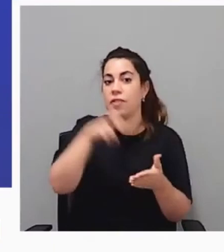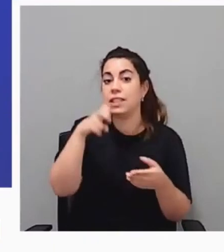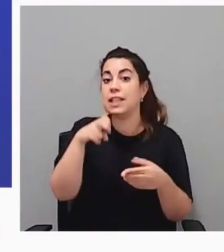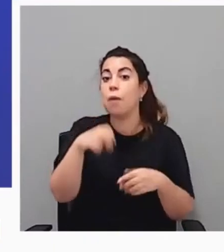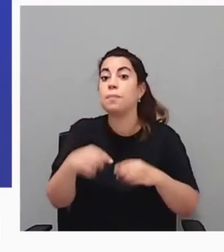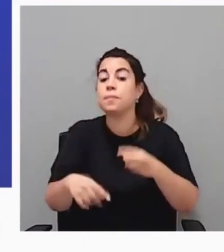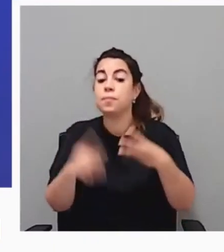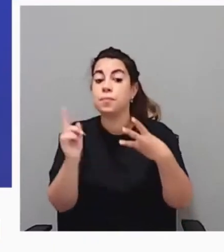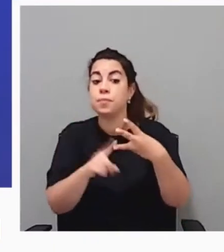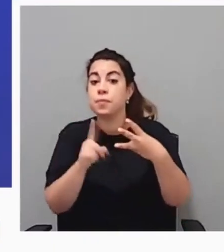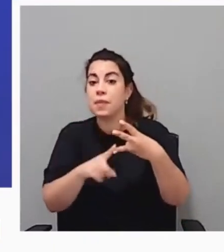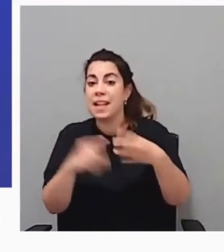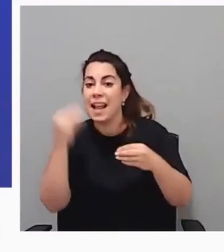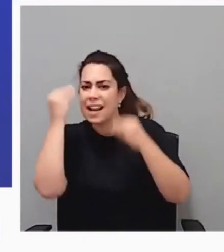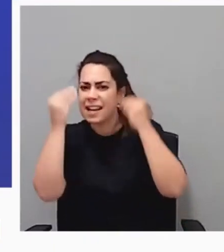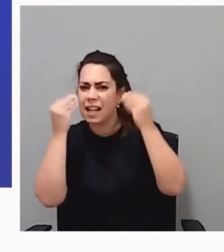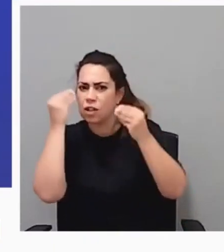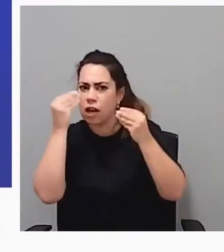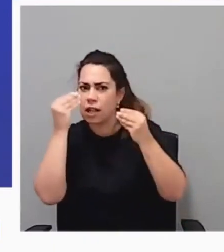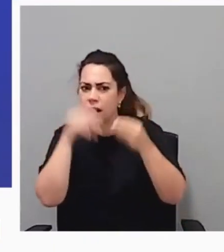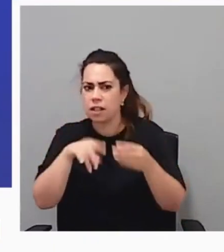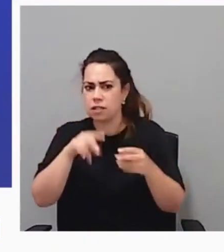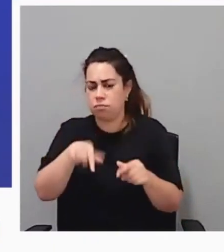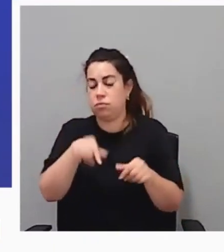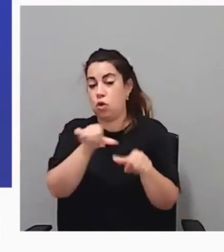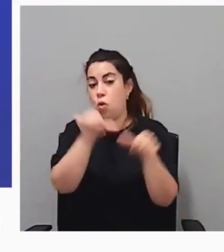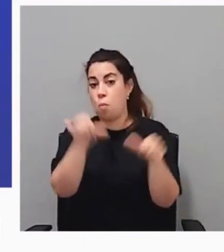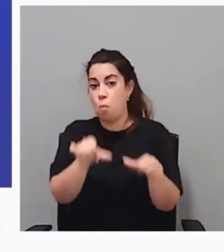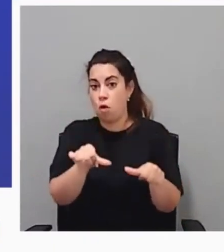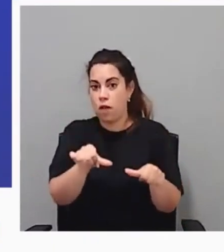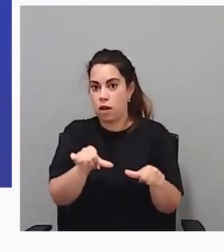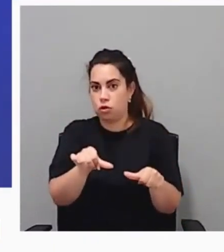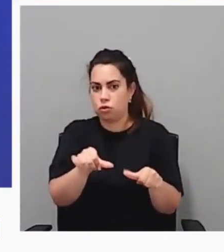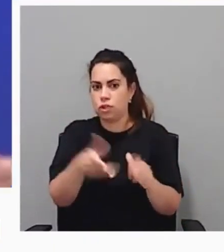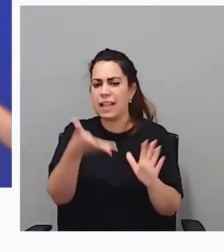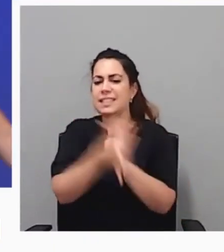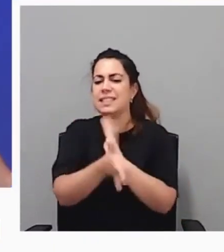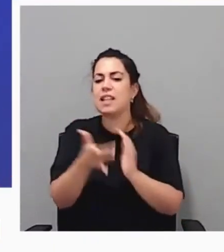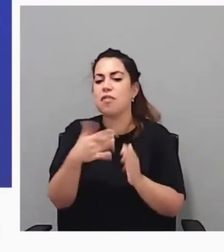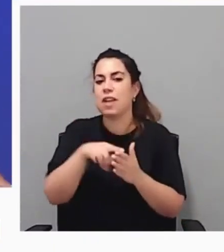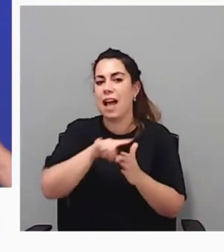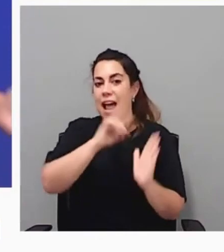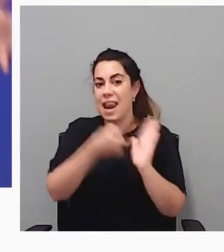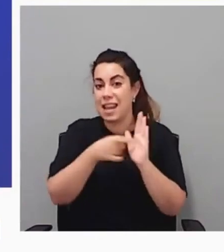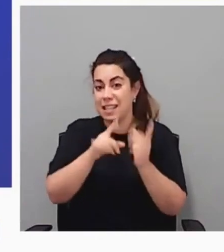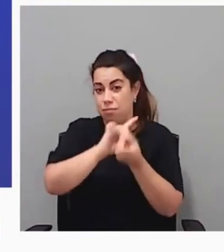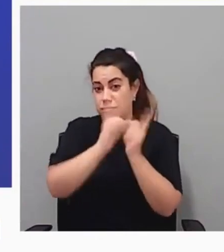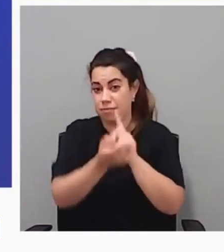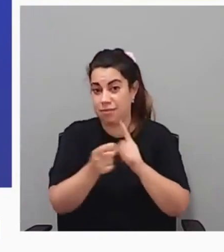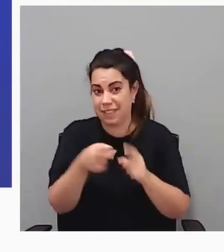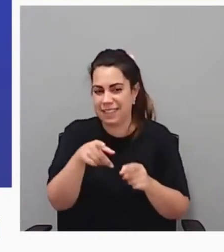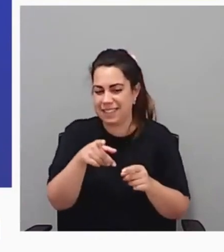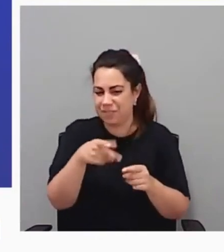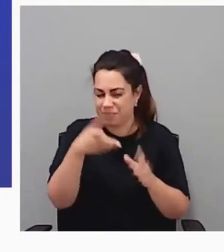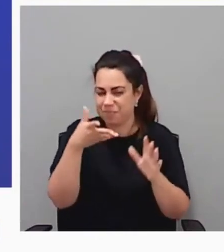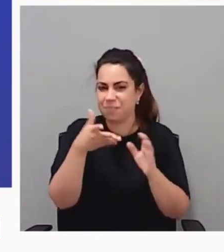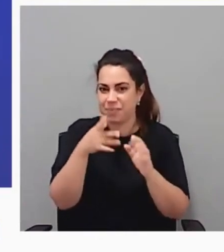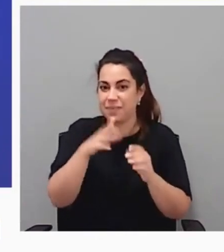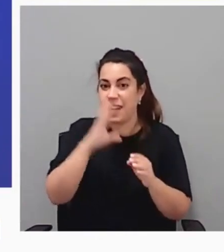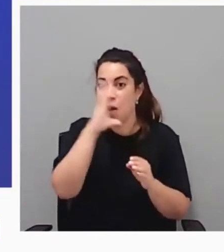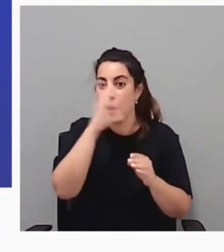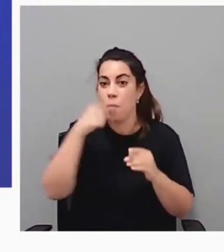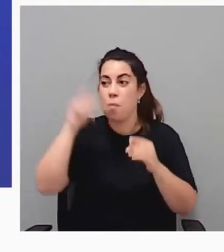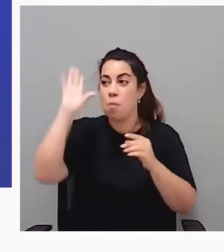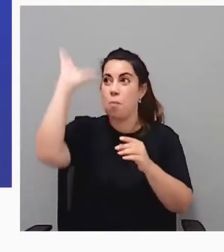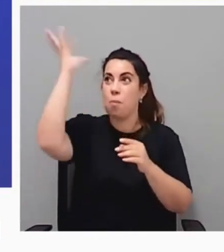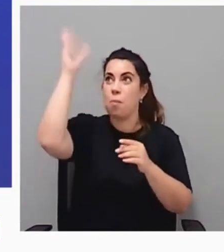de la realidad, que simplifican leyes. Este es el misterio del universo. Aunque el universo es muy complejo, se puede modelar con la